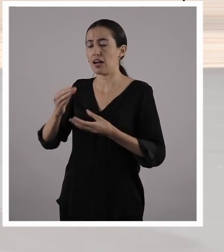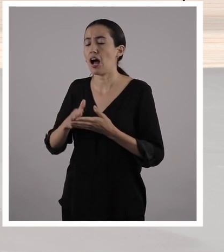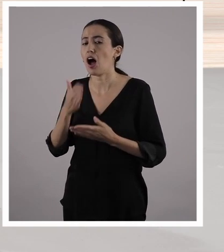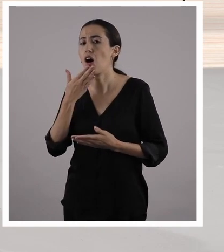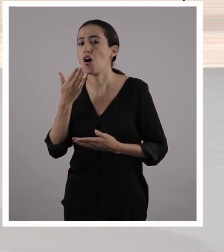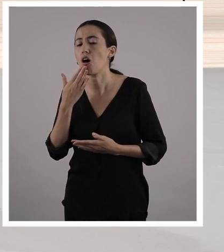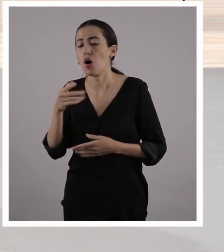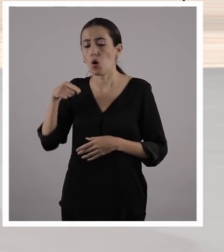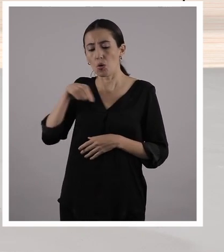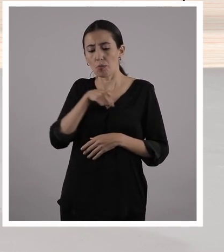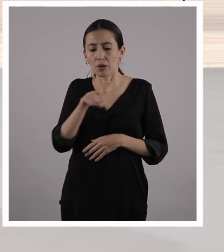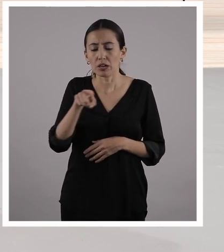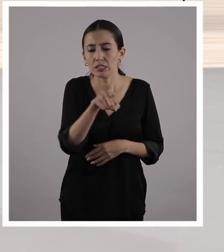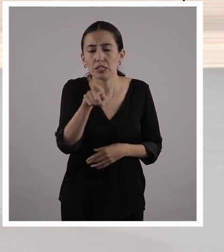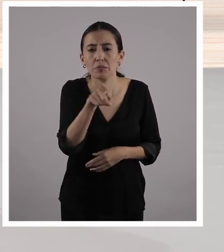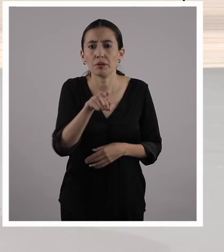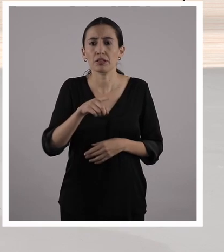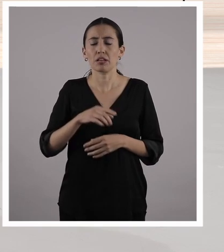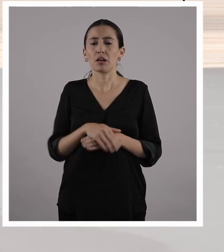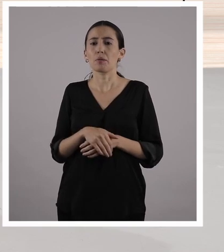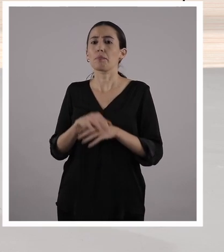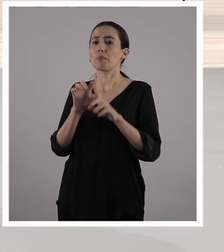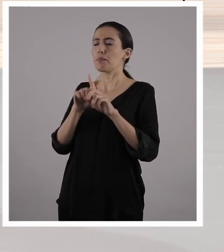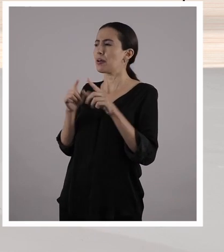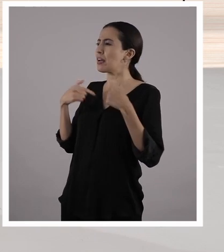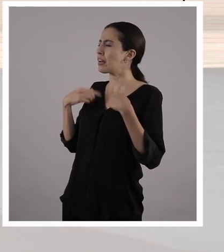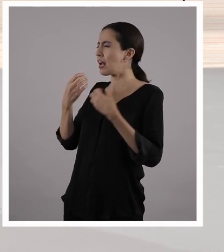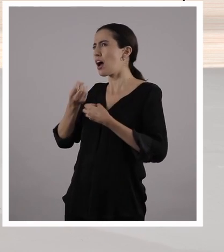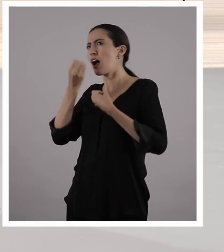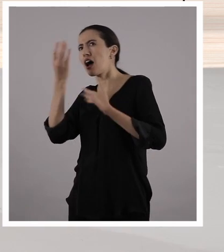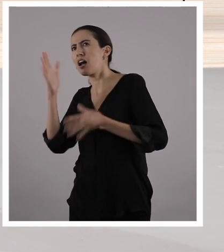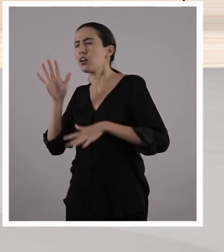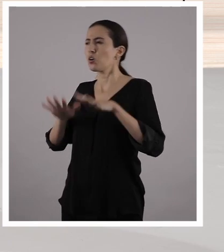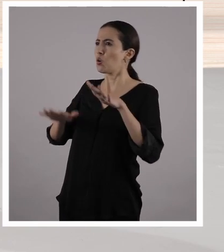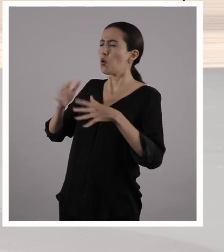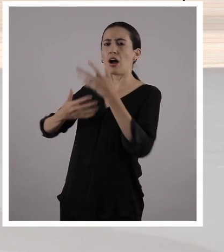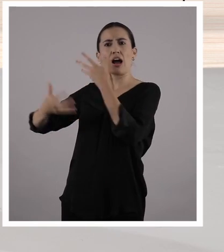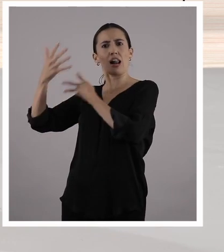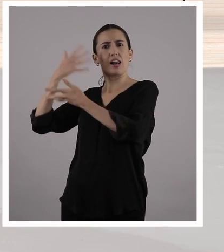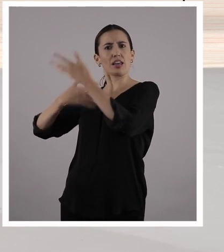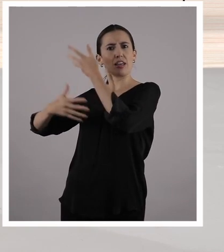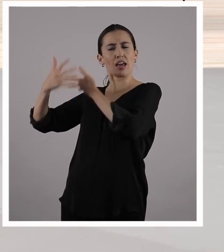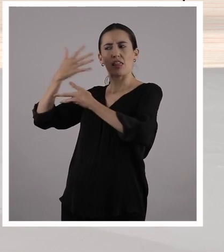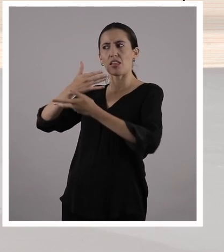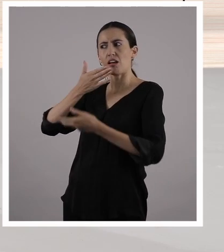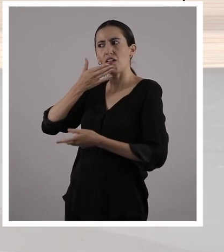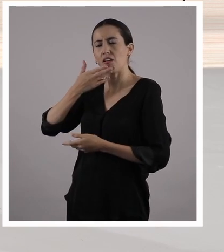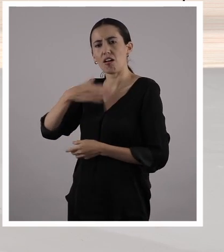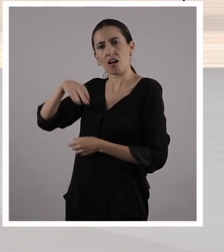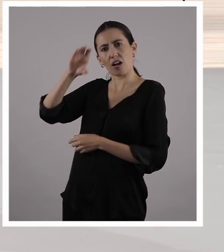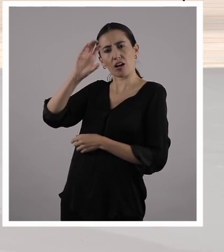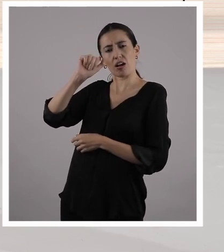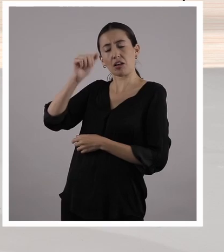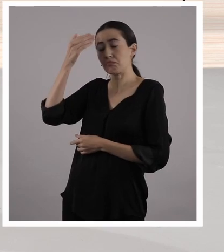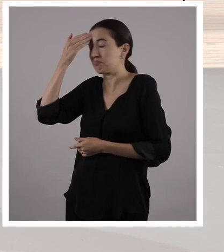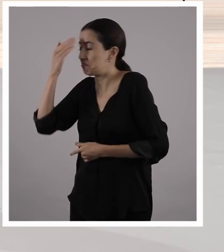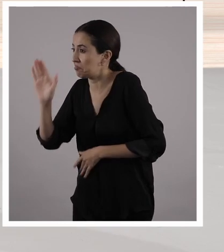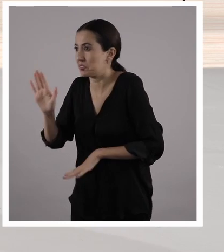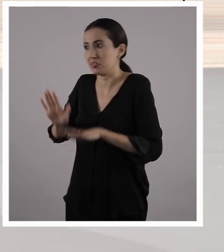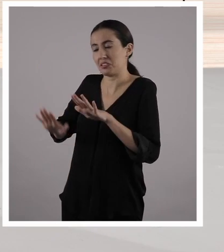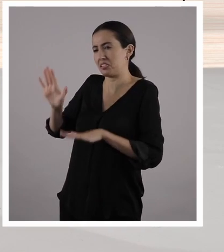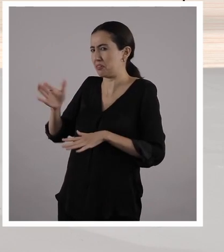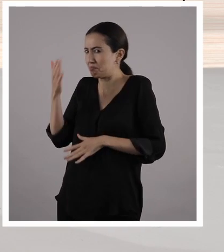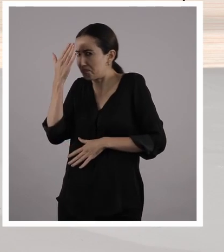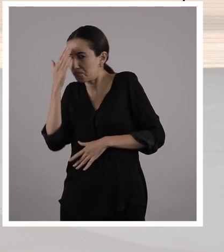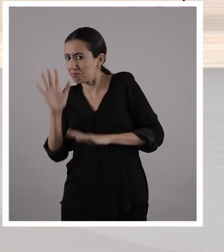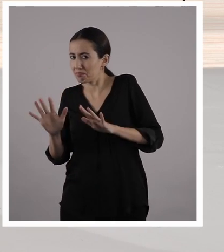de can, que significa serpiente, y ara, guacamaya. Alguien me contó que hay una leyenda, de hecho, con uno de estos personajes, pero no